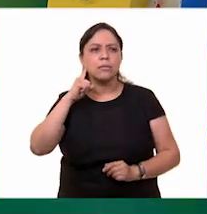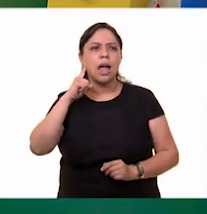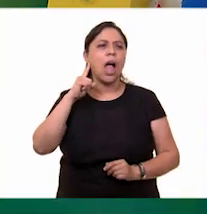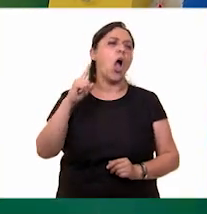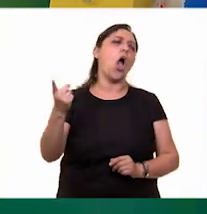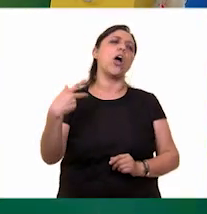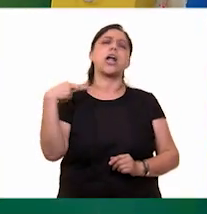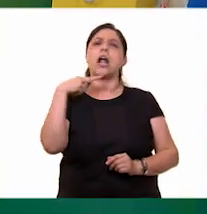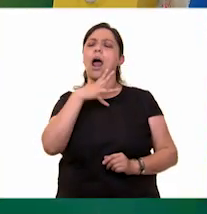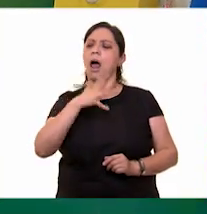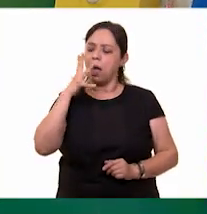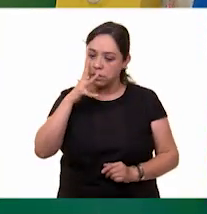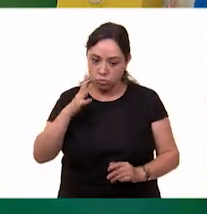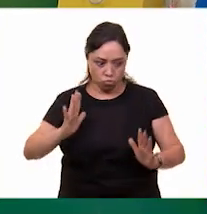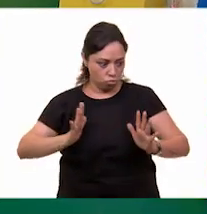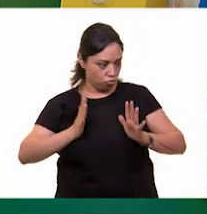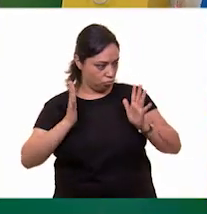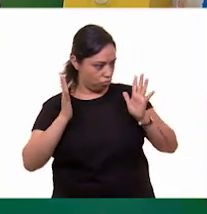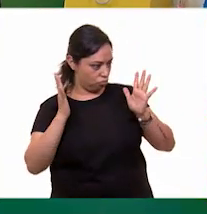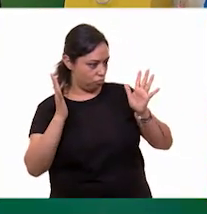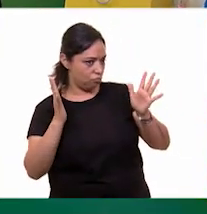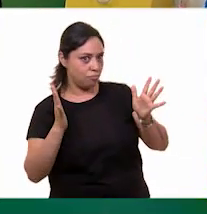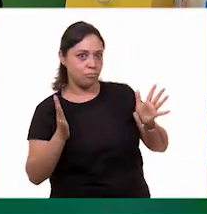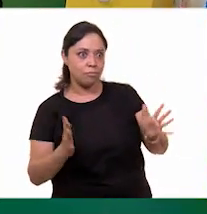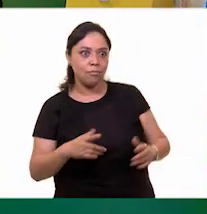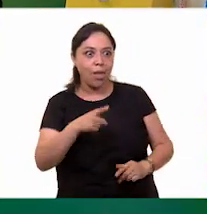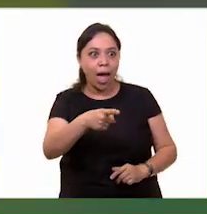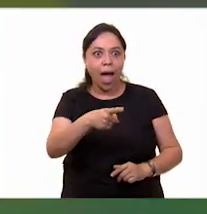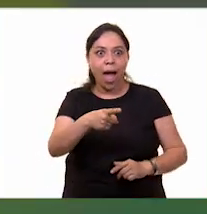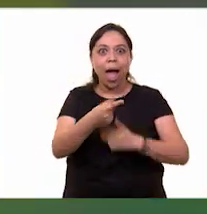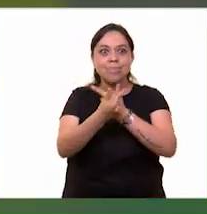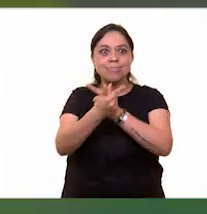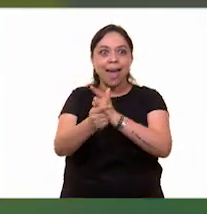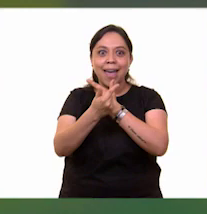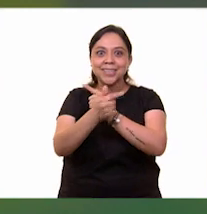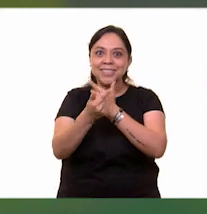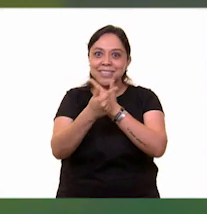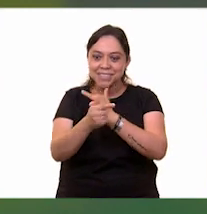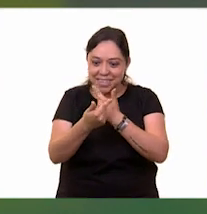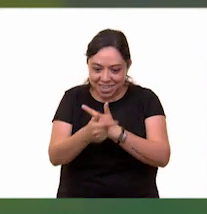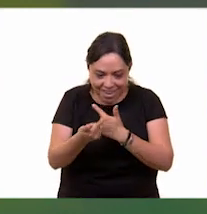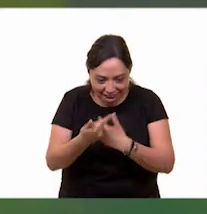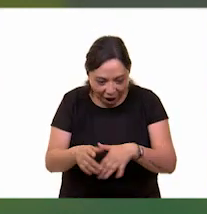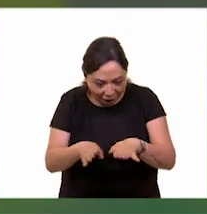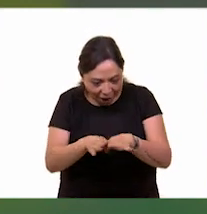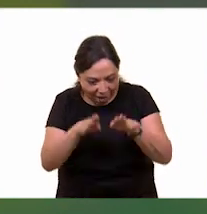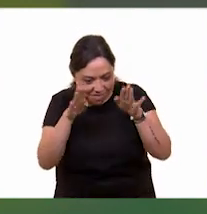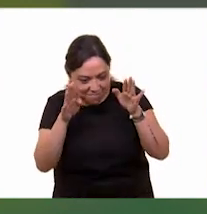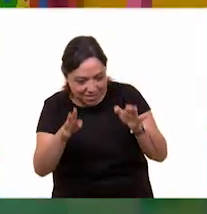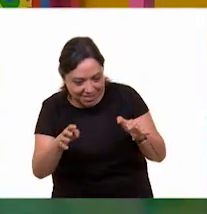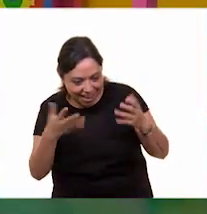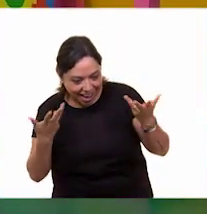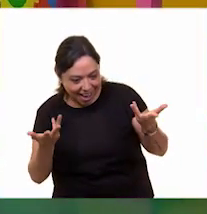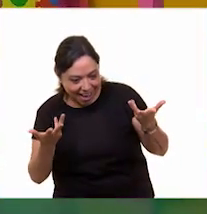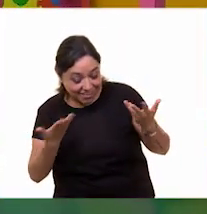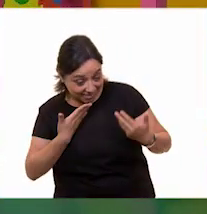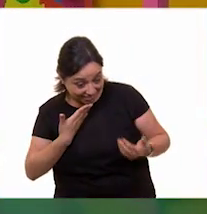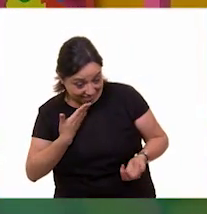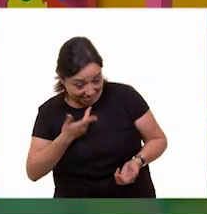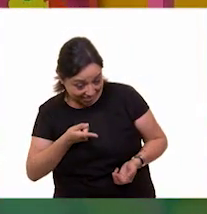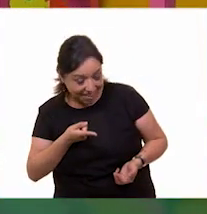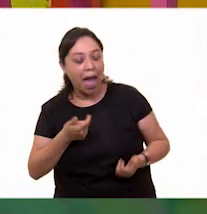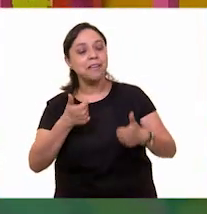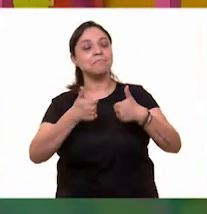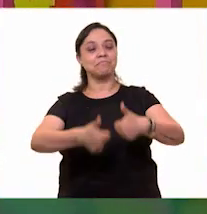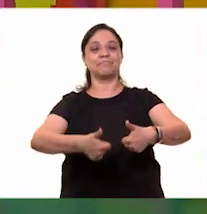llegar tan rápido. Es que... ¡Uy! ¡Nuestro amigo el taxi! Hola, amigo, ¿cómo estás? Hola. ¿Bien? Ajá,